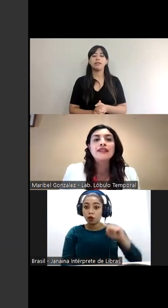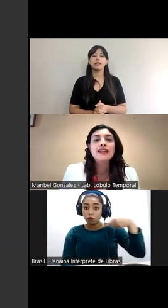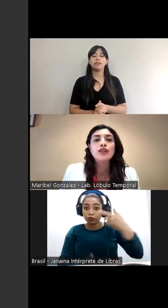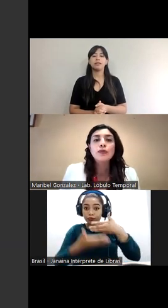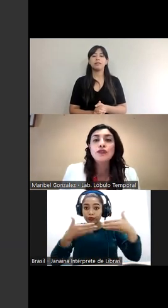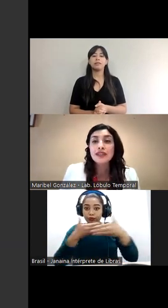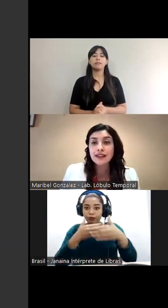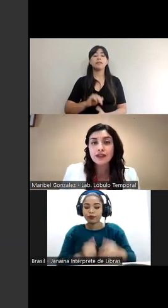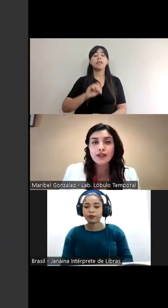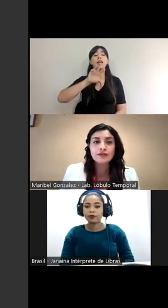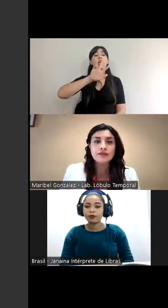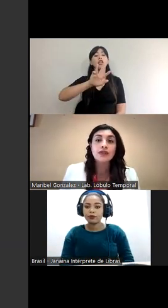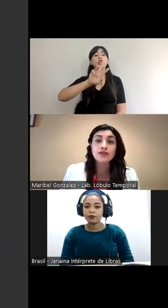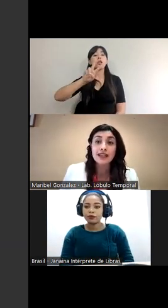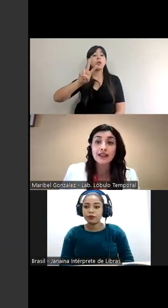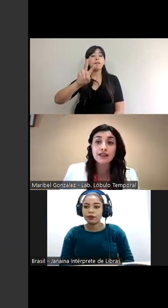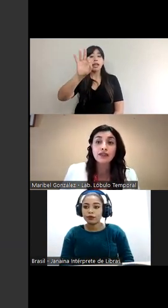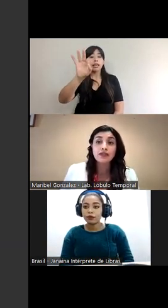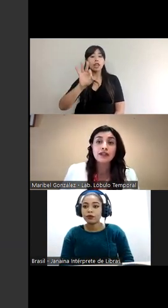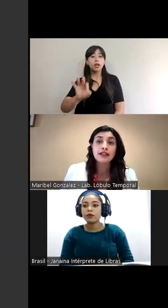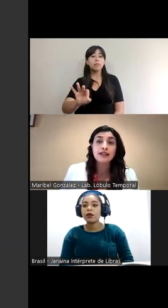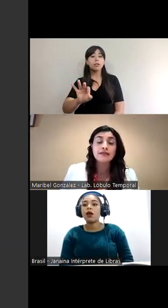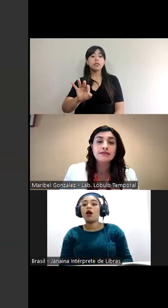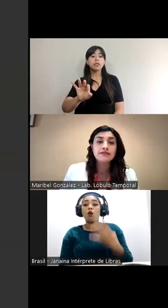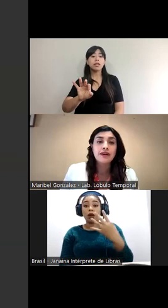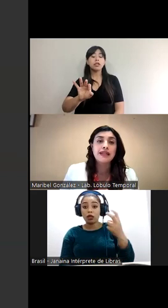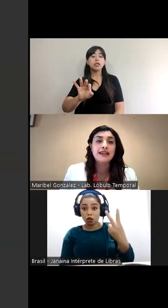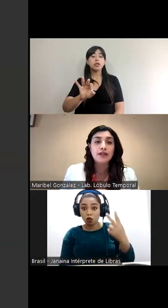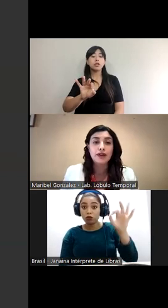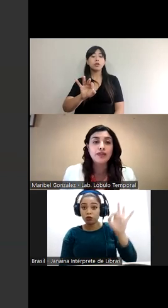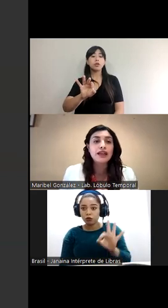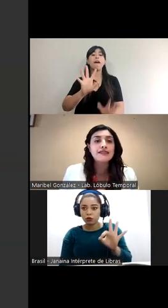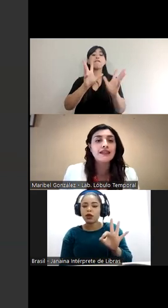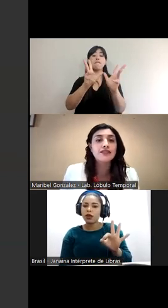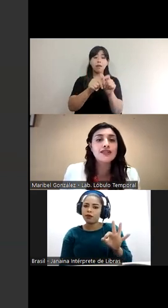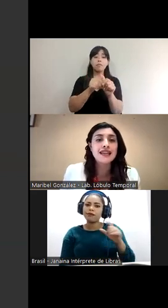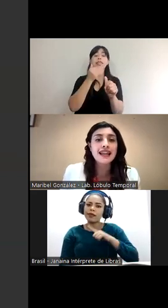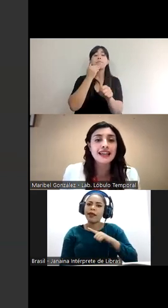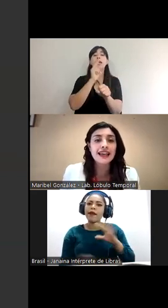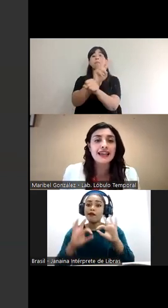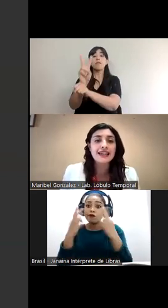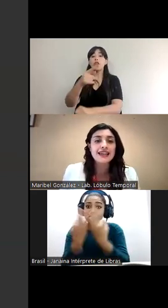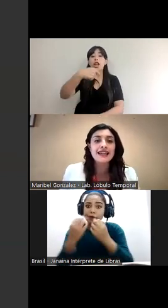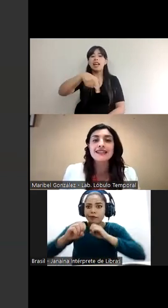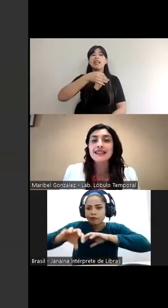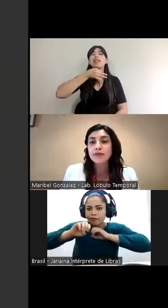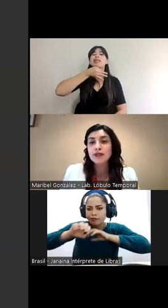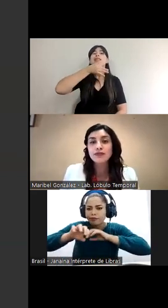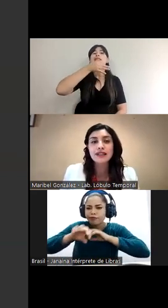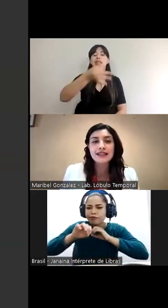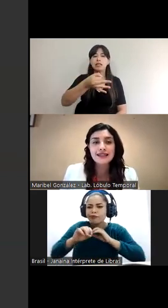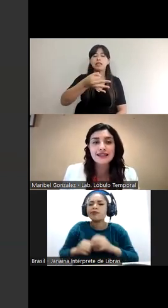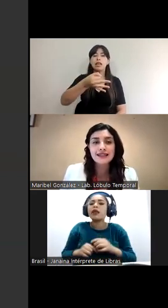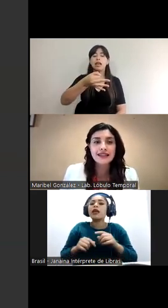Un 92%, considerando familias y educadoras, ¿cierto?, señala que las